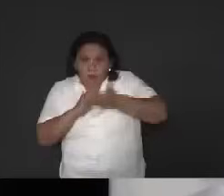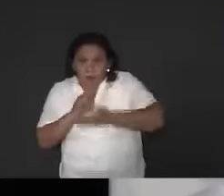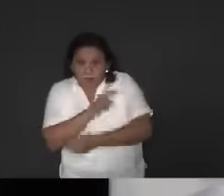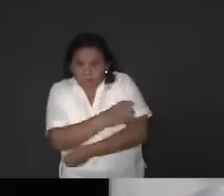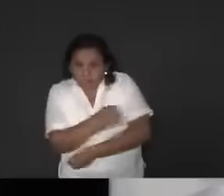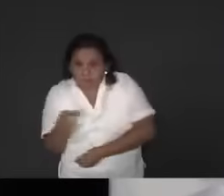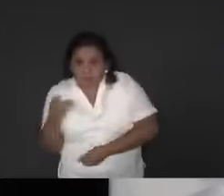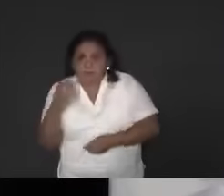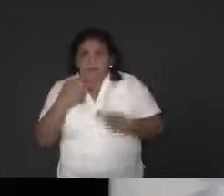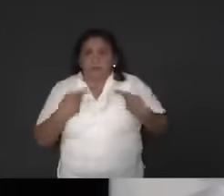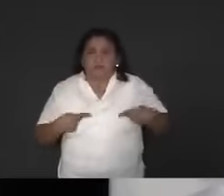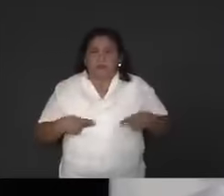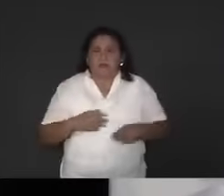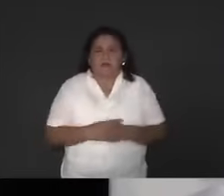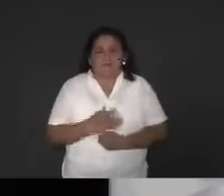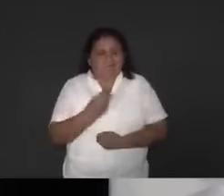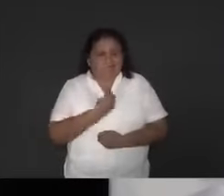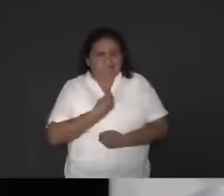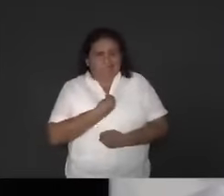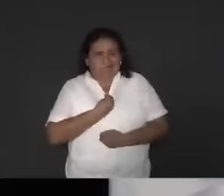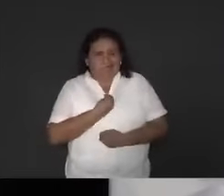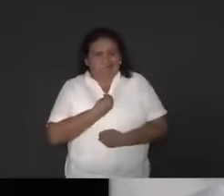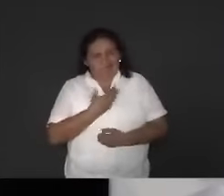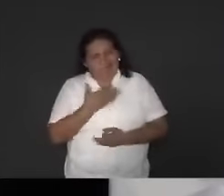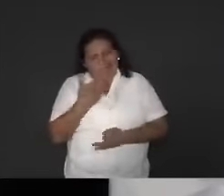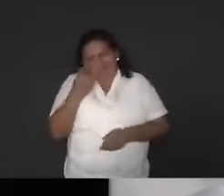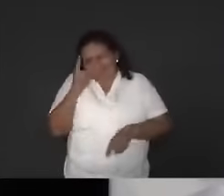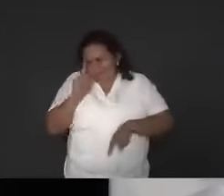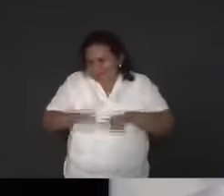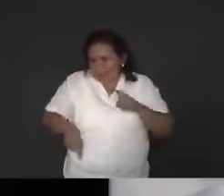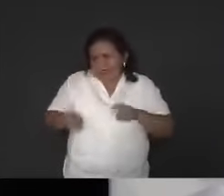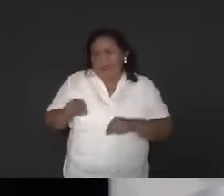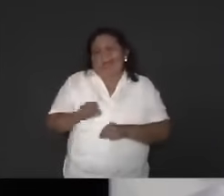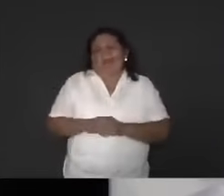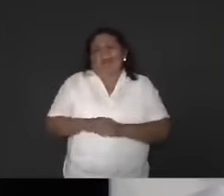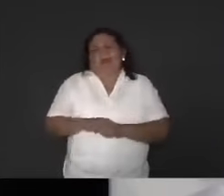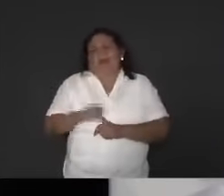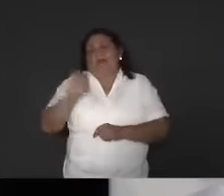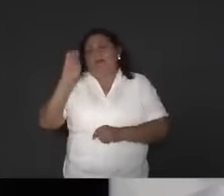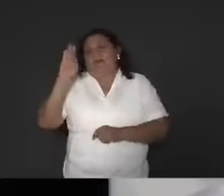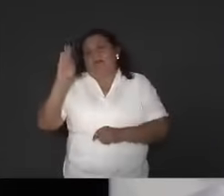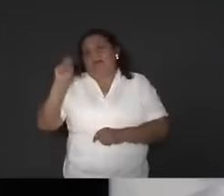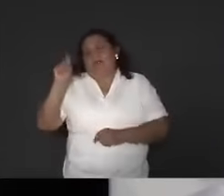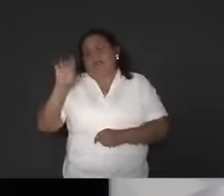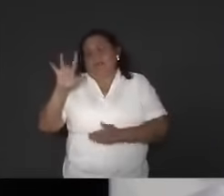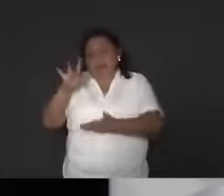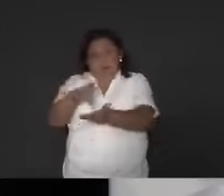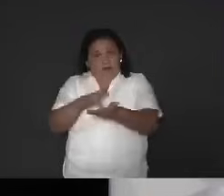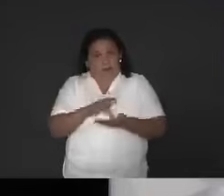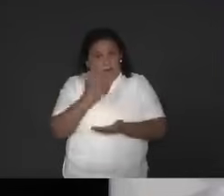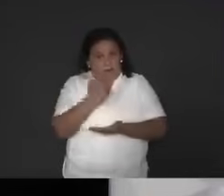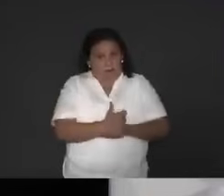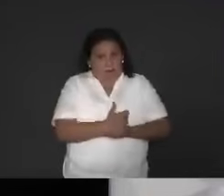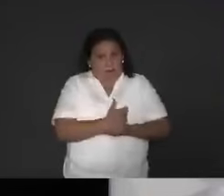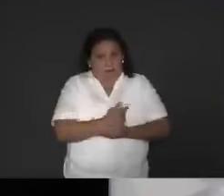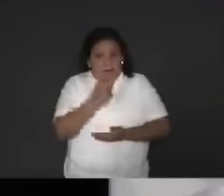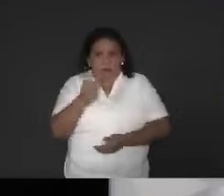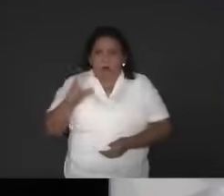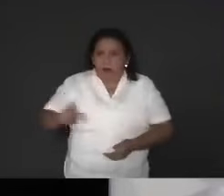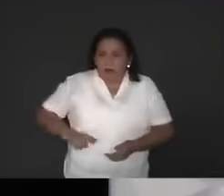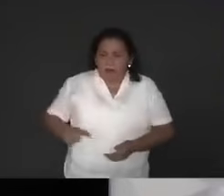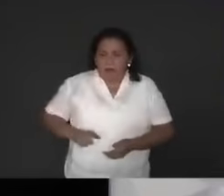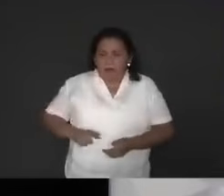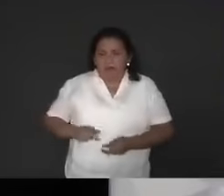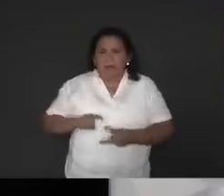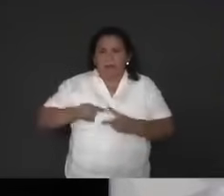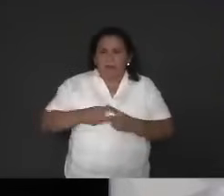lo necesitan. Tuvieron que aguantar que desapareciera Financiera Rural y que desaparecieran los apoyos para el campo. En mi gobierno, vamos a apoyar de